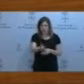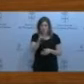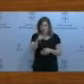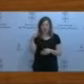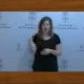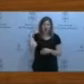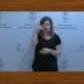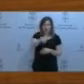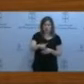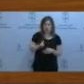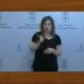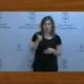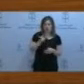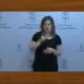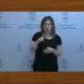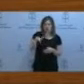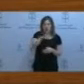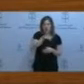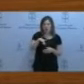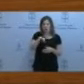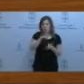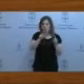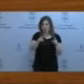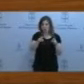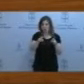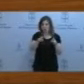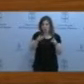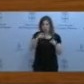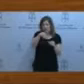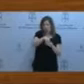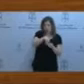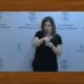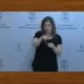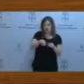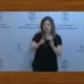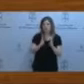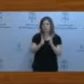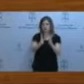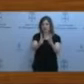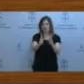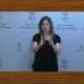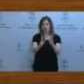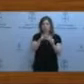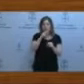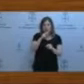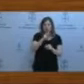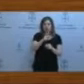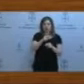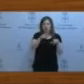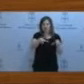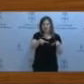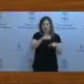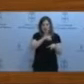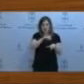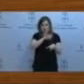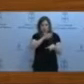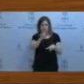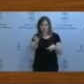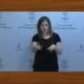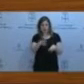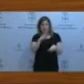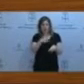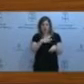años se han aprovechado patios interiores, pasillos, se han ocupado salas de espera, baños, todo ello para poder crear una unidad, por ejemplo, de